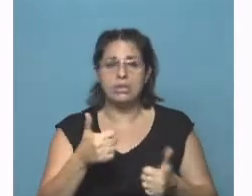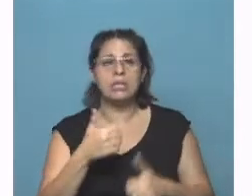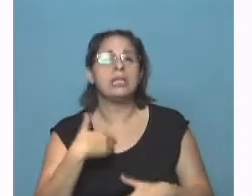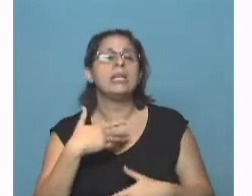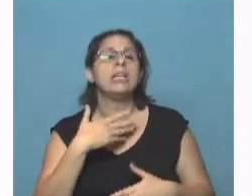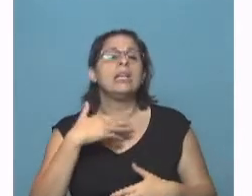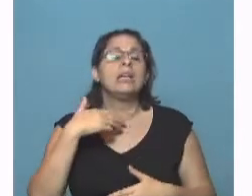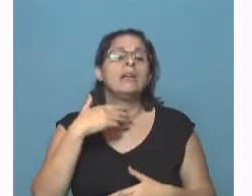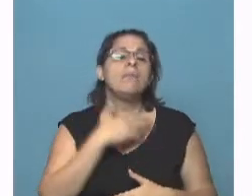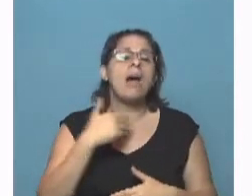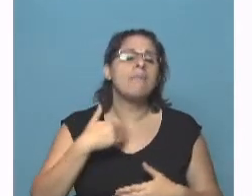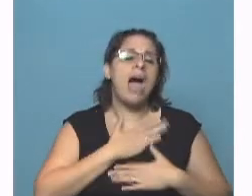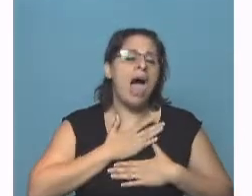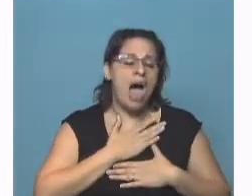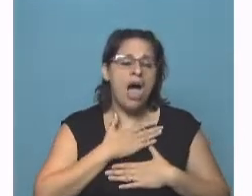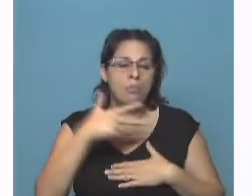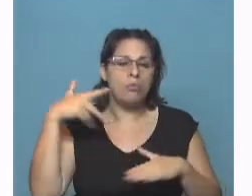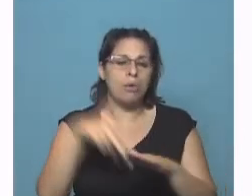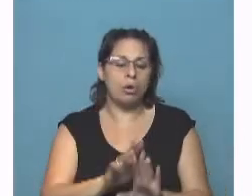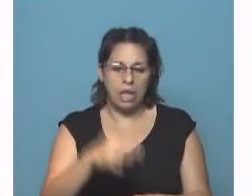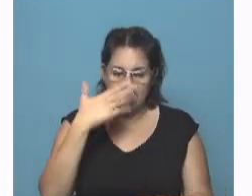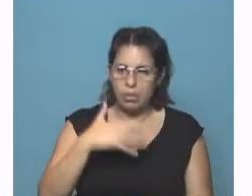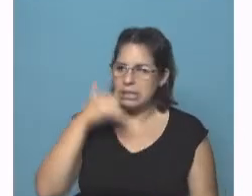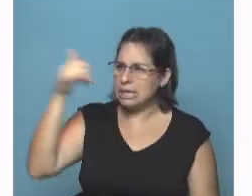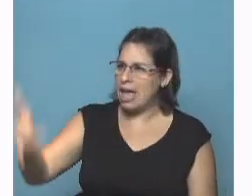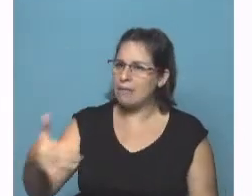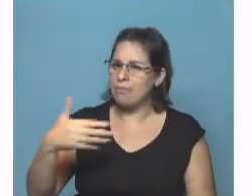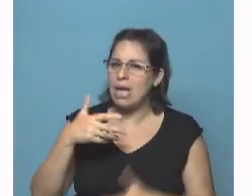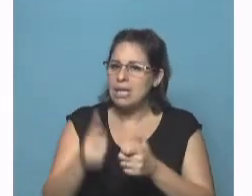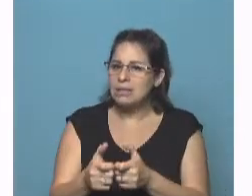viejita, te amo. Y corto. Volví a llamarla y ya el celular de ella no estaba más.